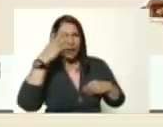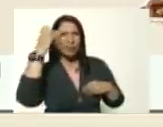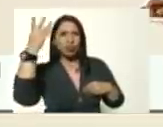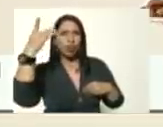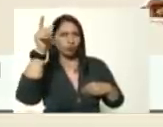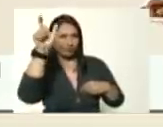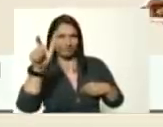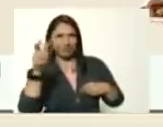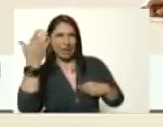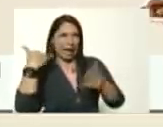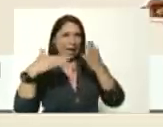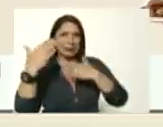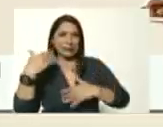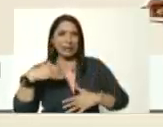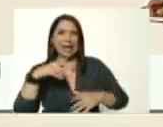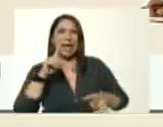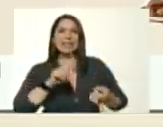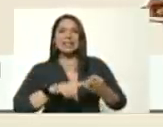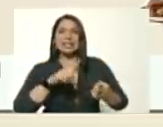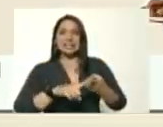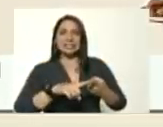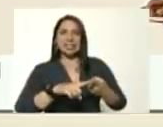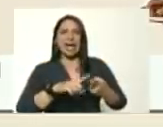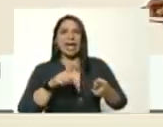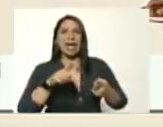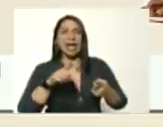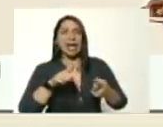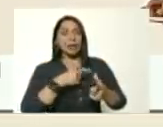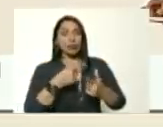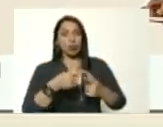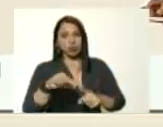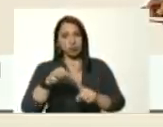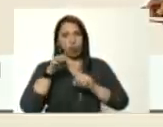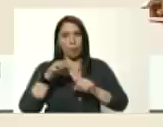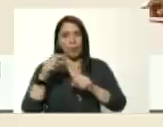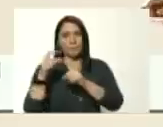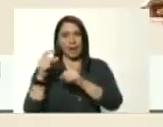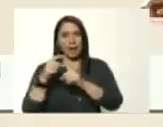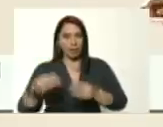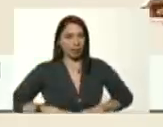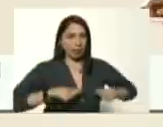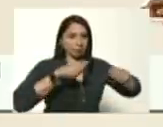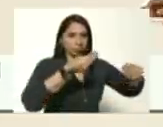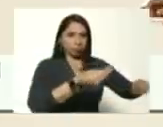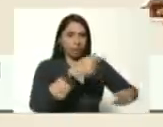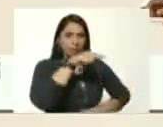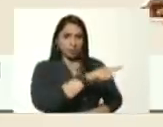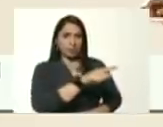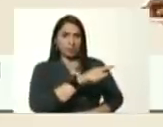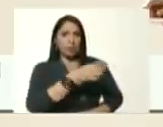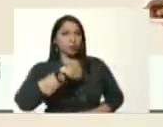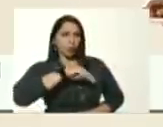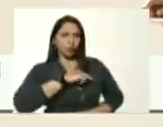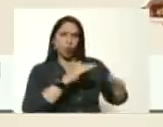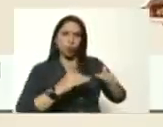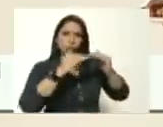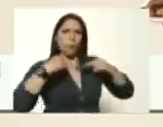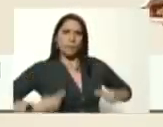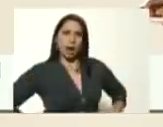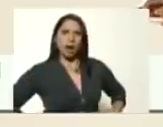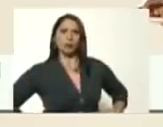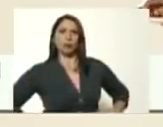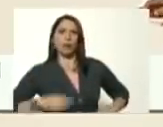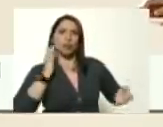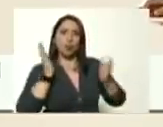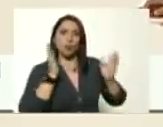y la trae acá para que entre seres humanos podamos comunicar ese es nuestro papel ser vasos